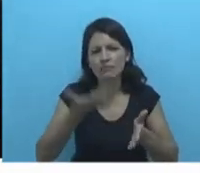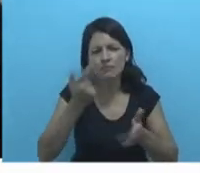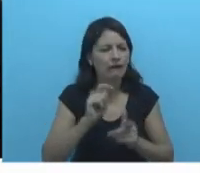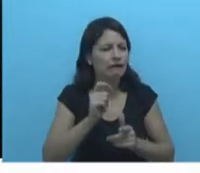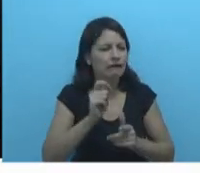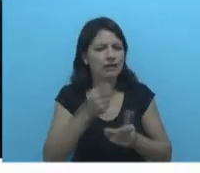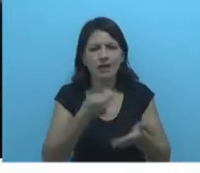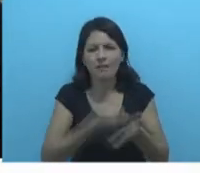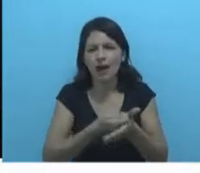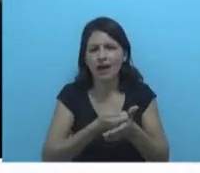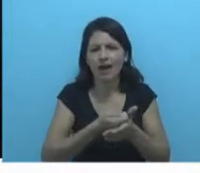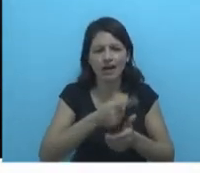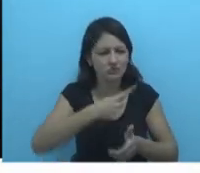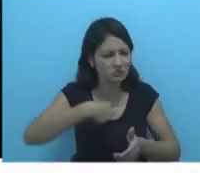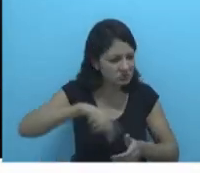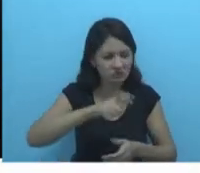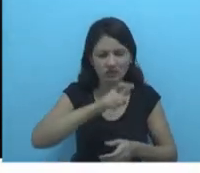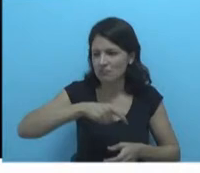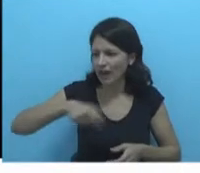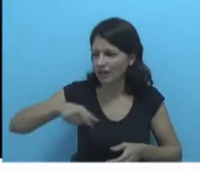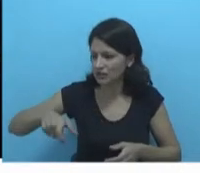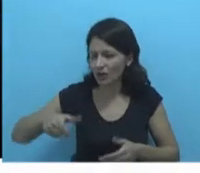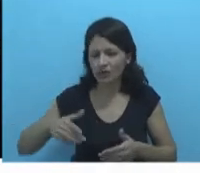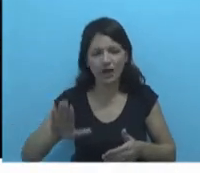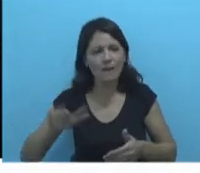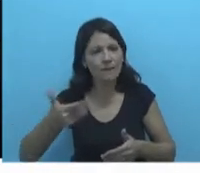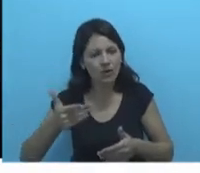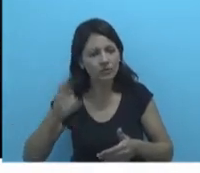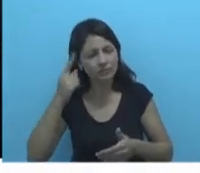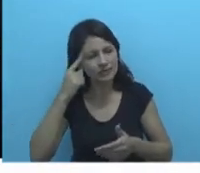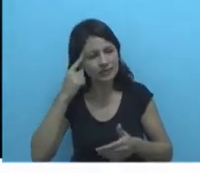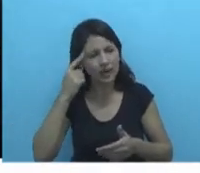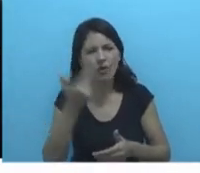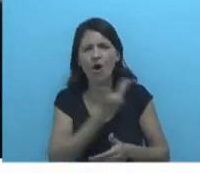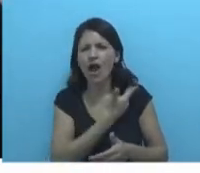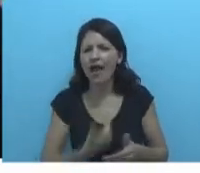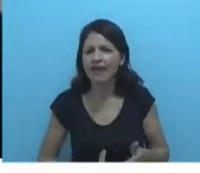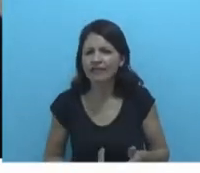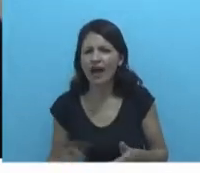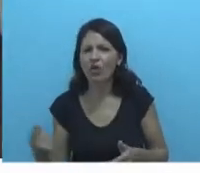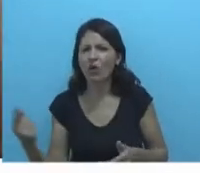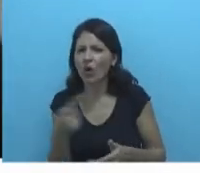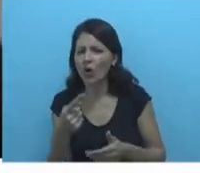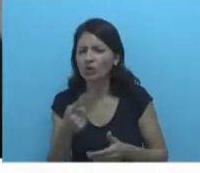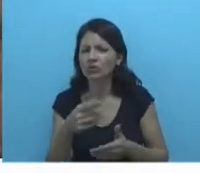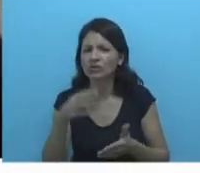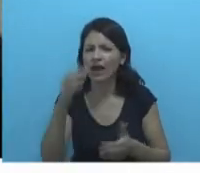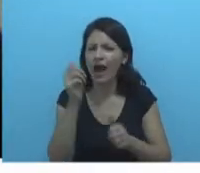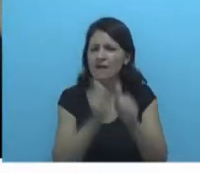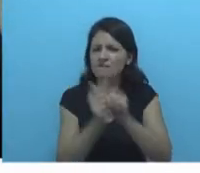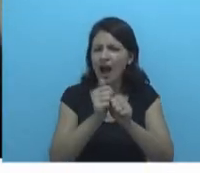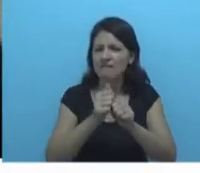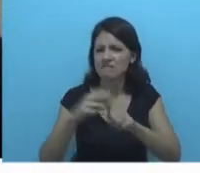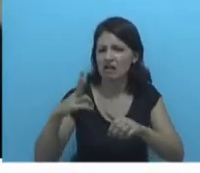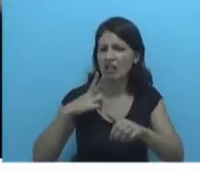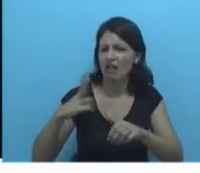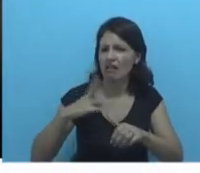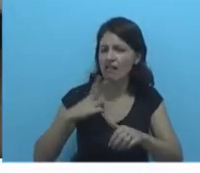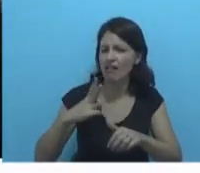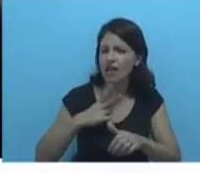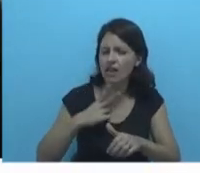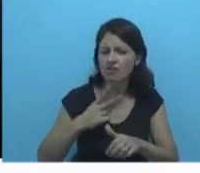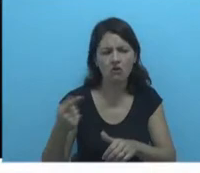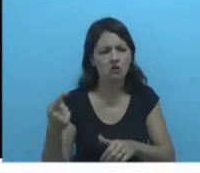Nosotros estamos totalmente de acuerdo con esta idea de que el Estado tiene que ir en contra de aquellos que, usando su posición